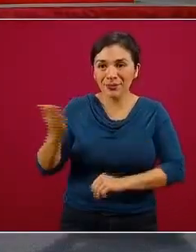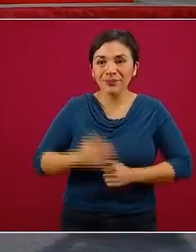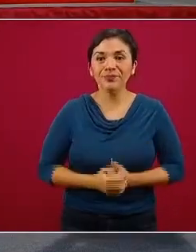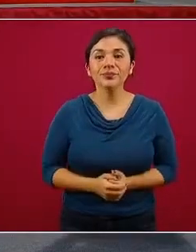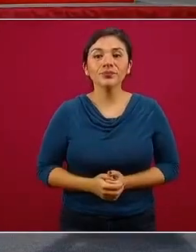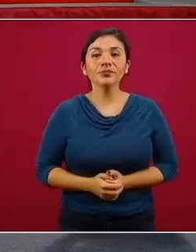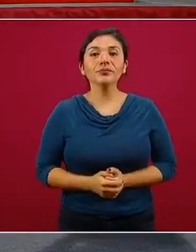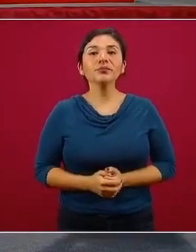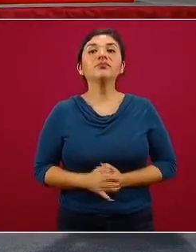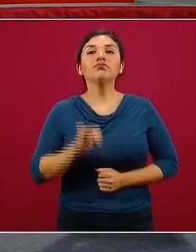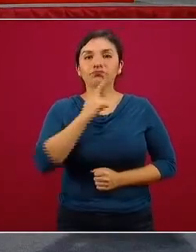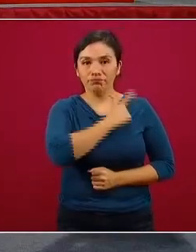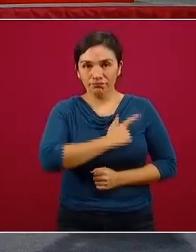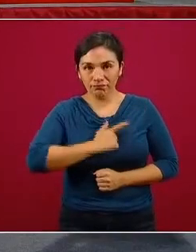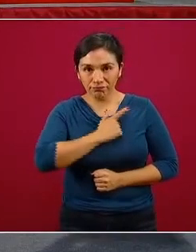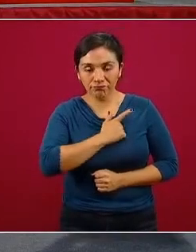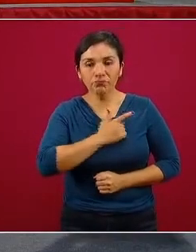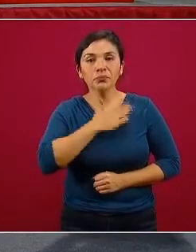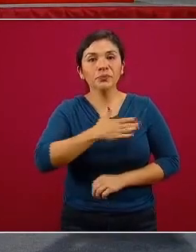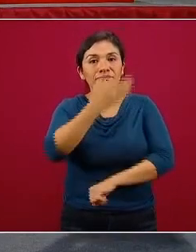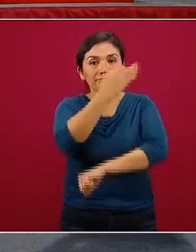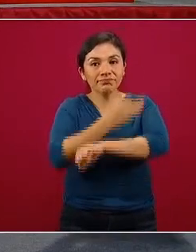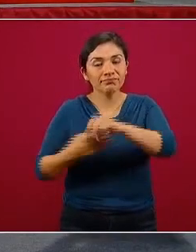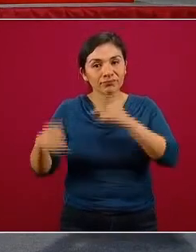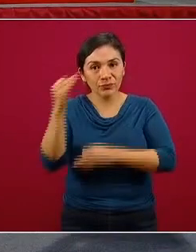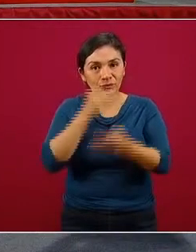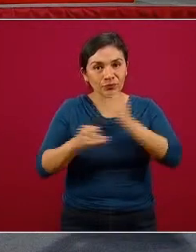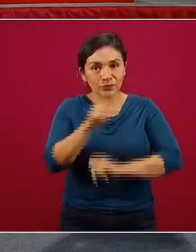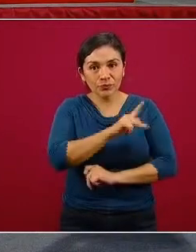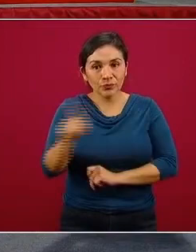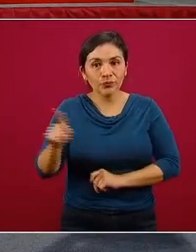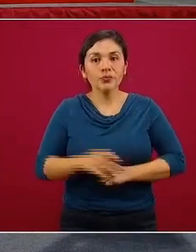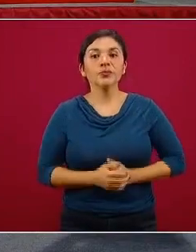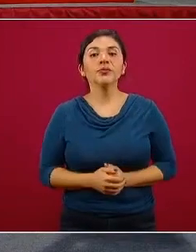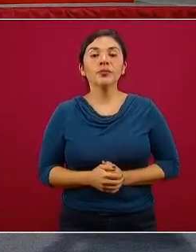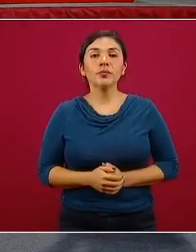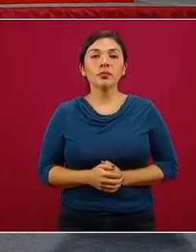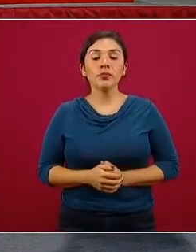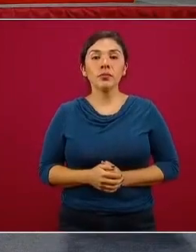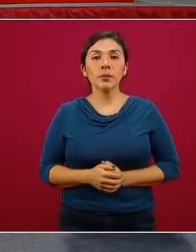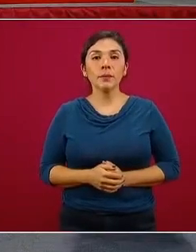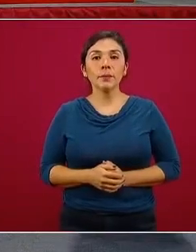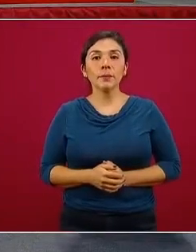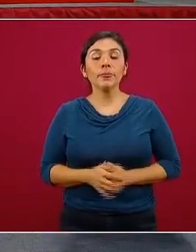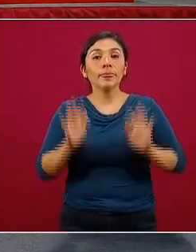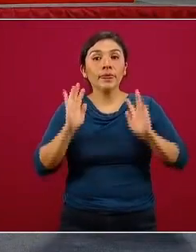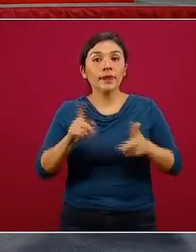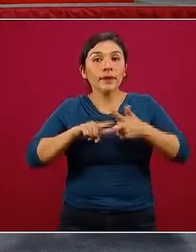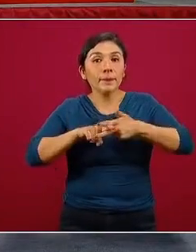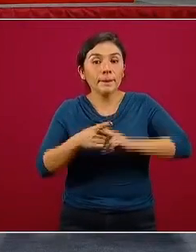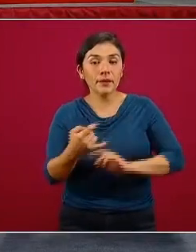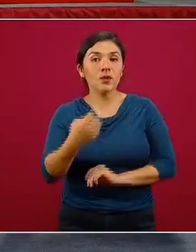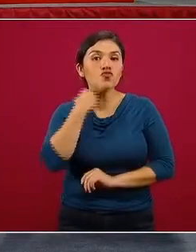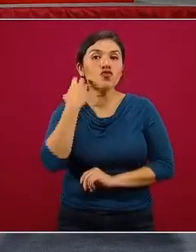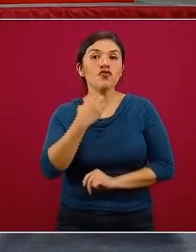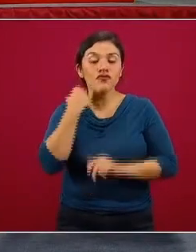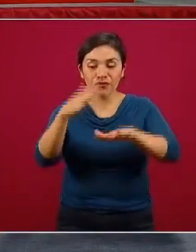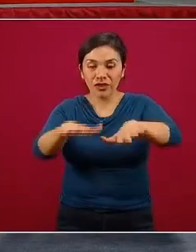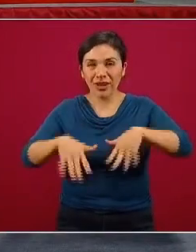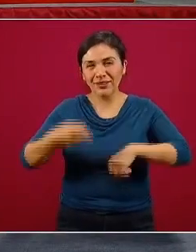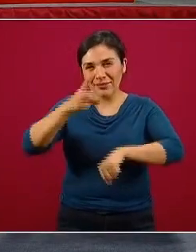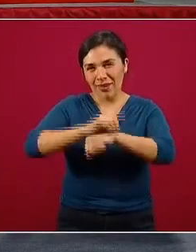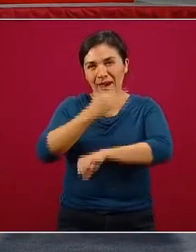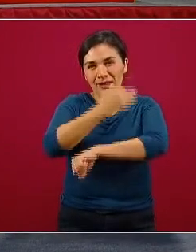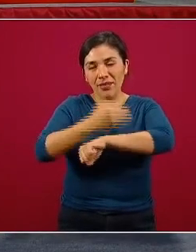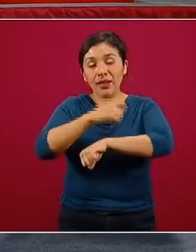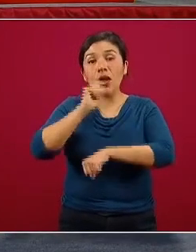Y con mucho gusto, señor subsecretario. Muy buenas tardes con todas y con todos. Vamos a iniciar nuestra conferencia vespertina